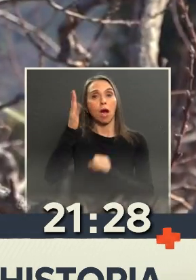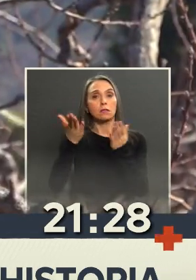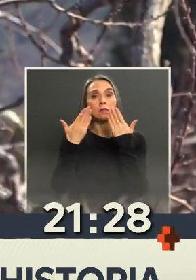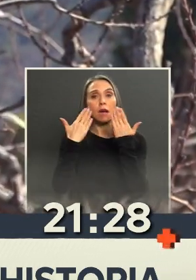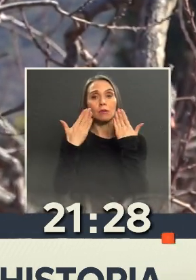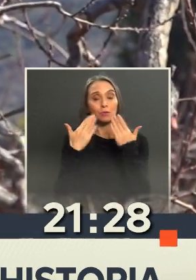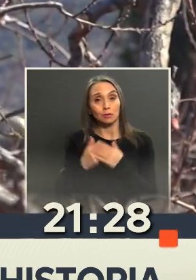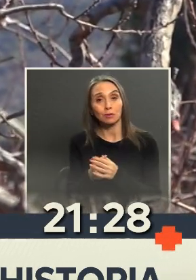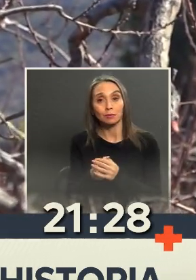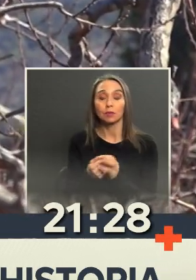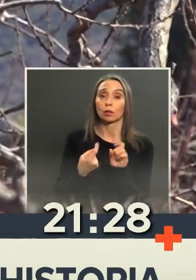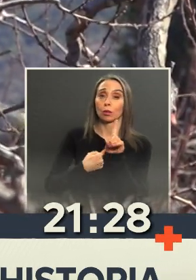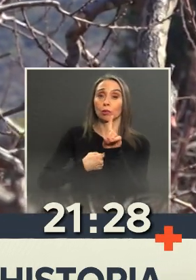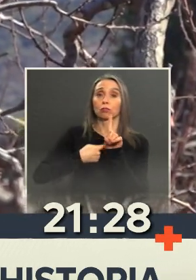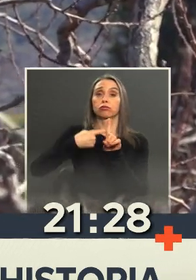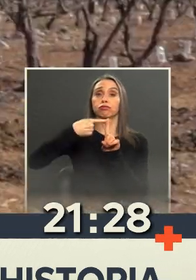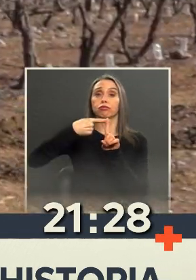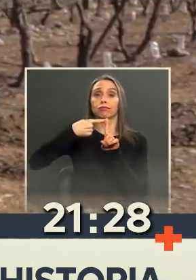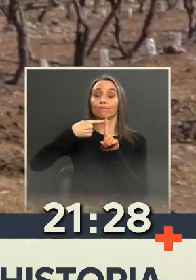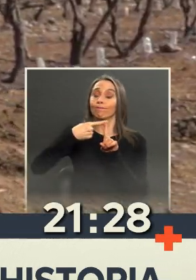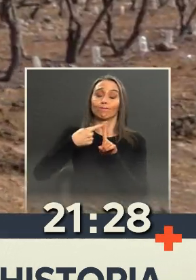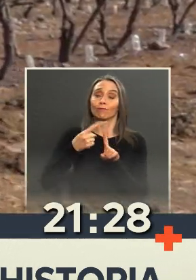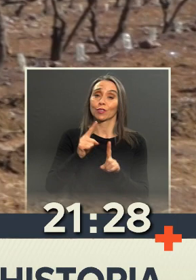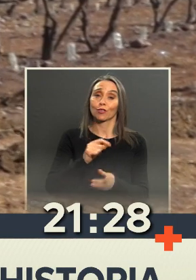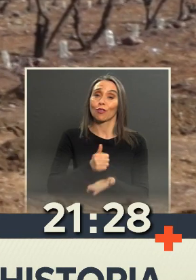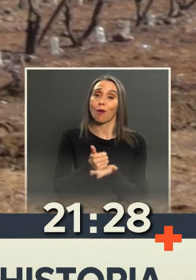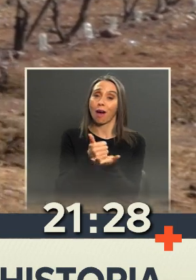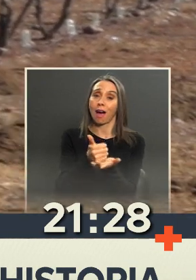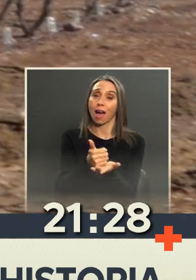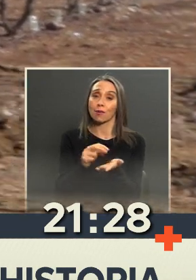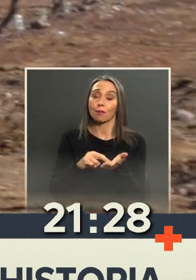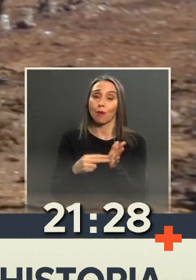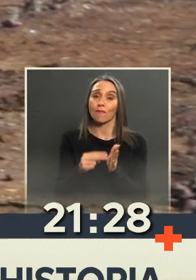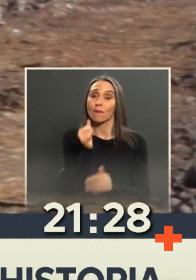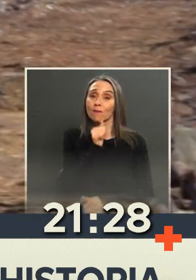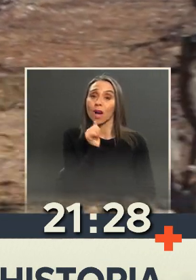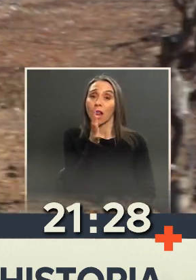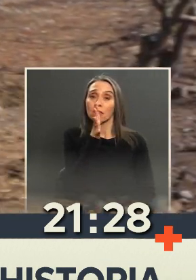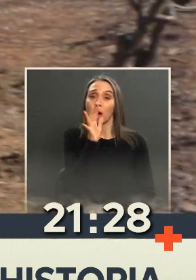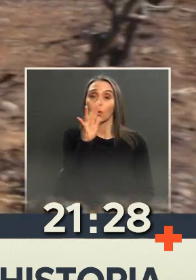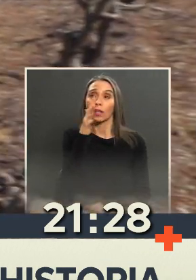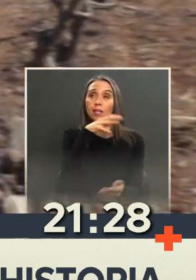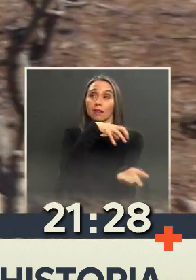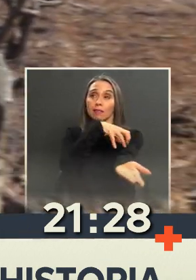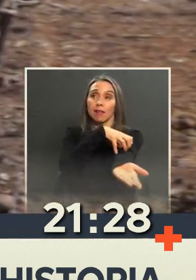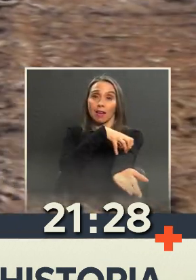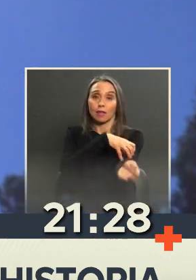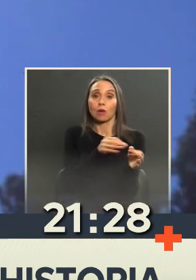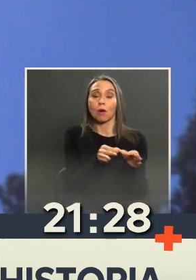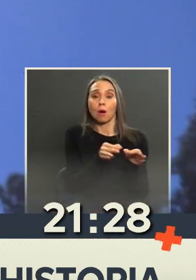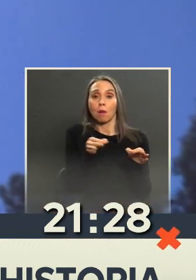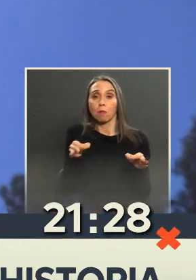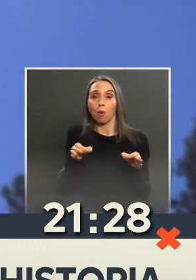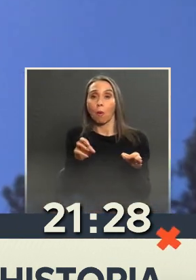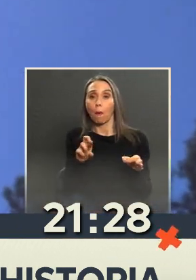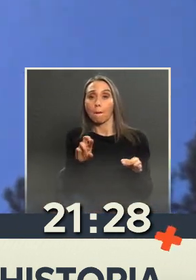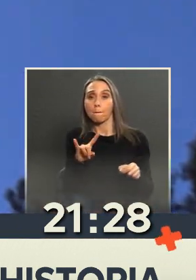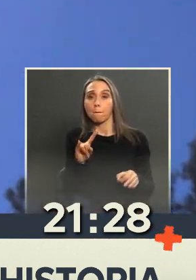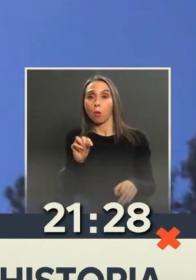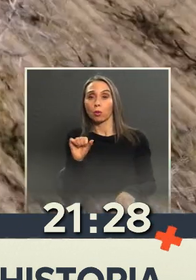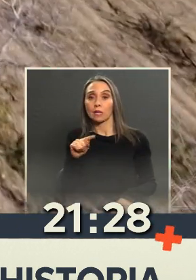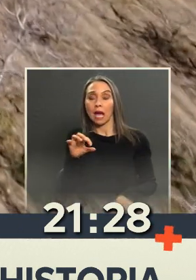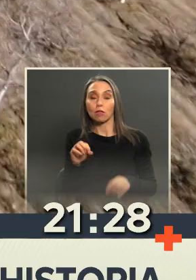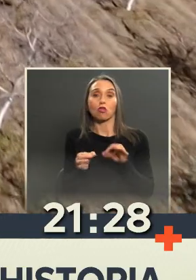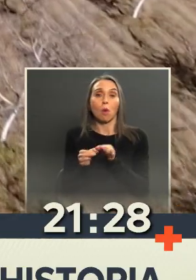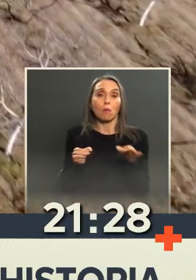altas temperaturas que no ayudan en nada con la situación hídrica en la quinta región en la localidad de putaendo así como en petorca